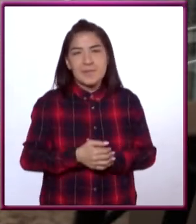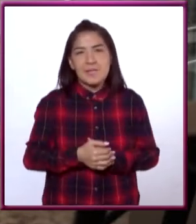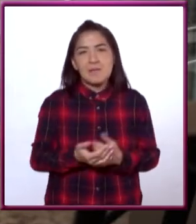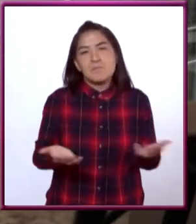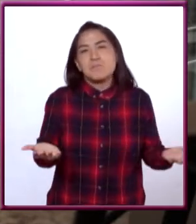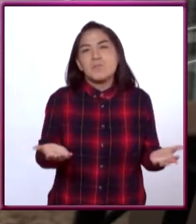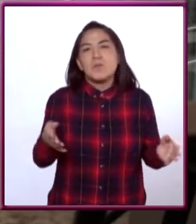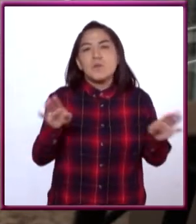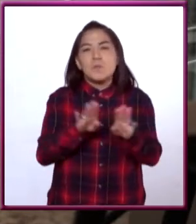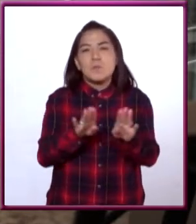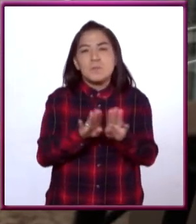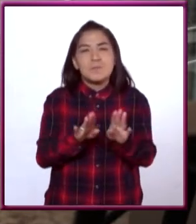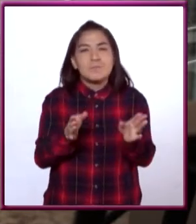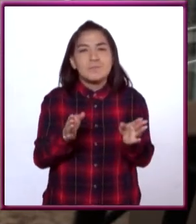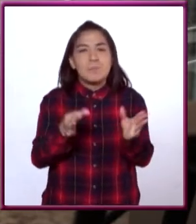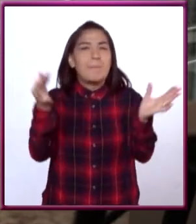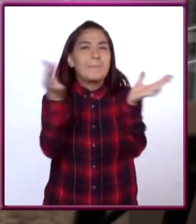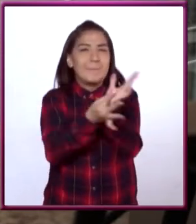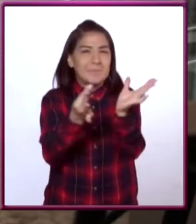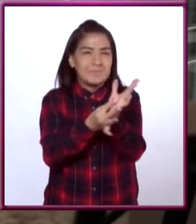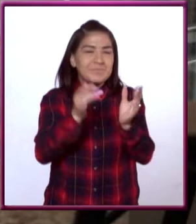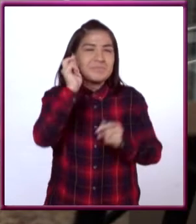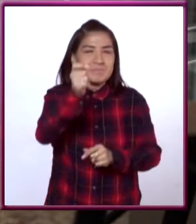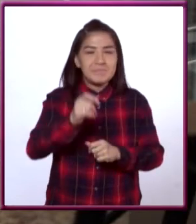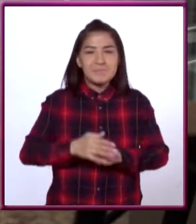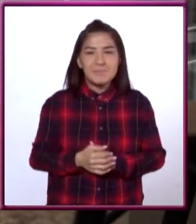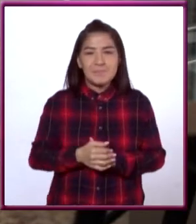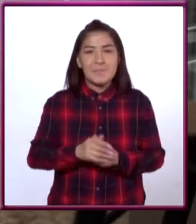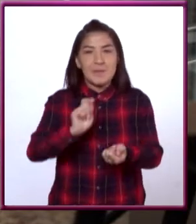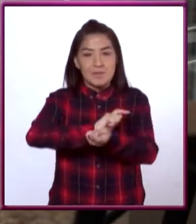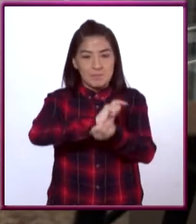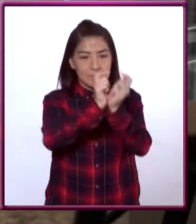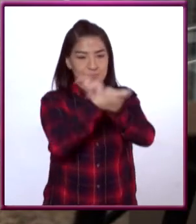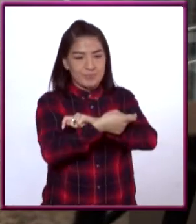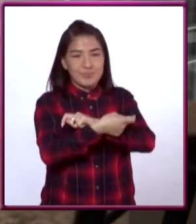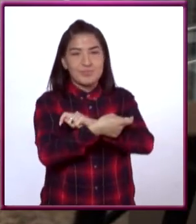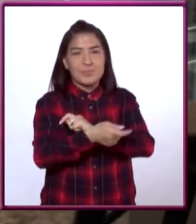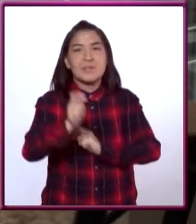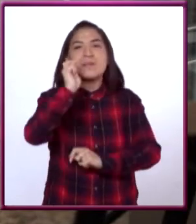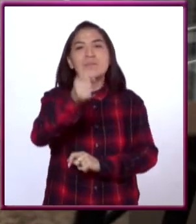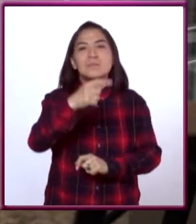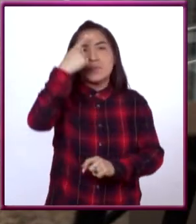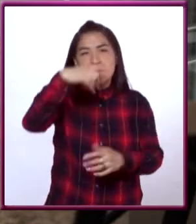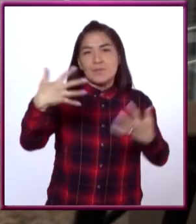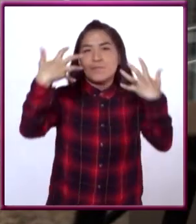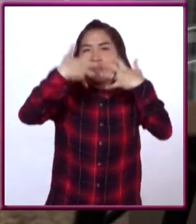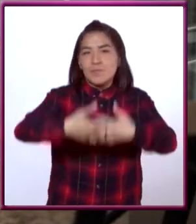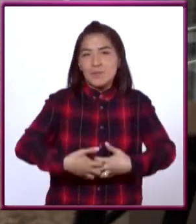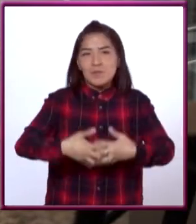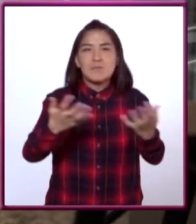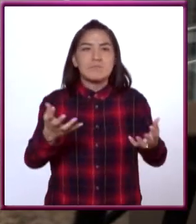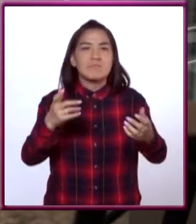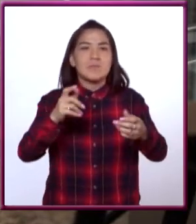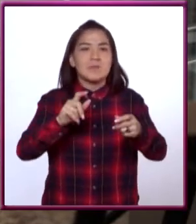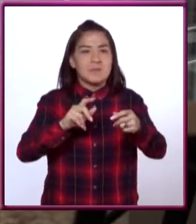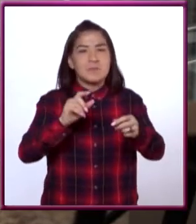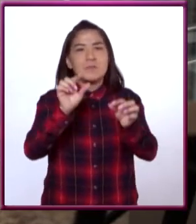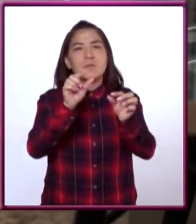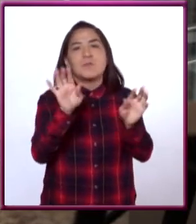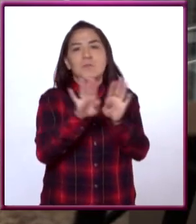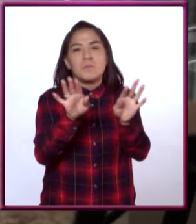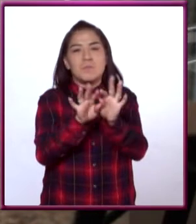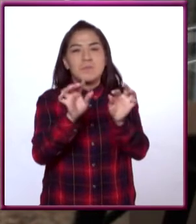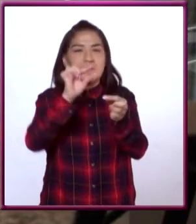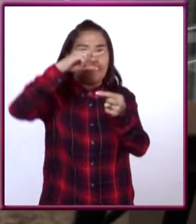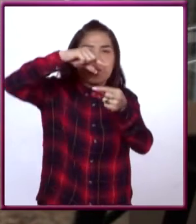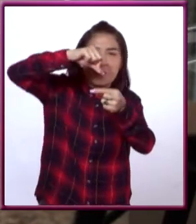bruta, vamos a llamarlo así, en este caso metal, por ejemplo, se transforme en un componente funcional, como lo puede ser un engrane o una